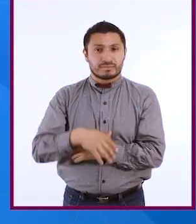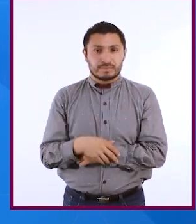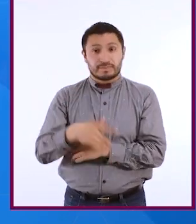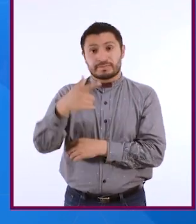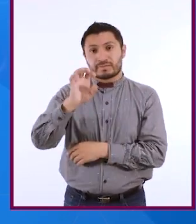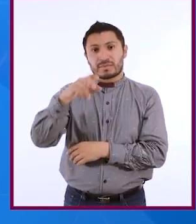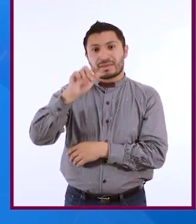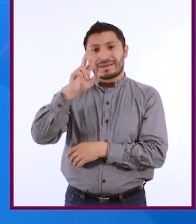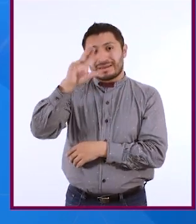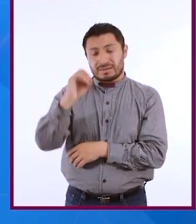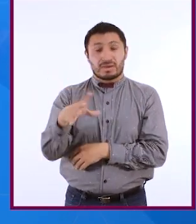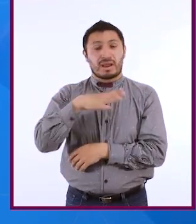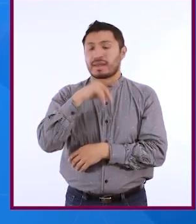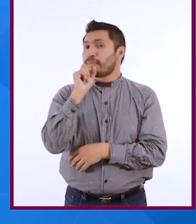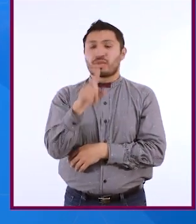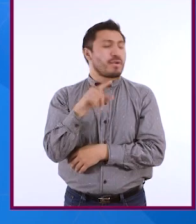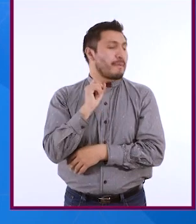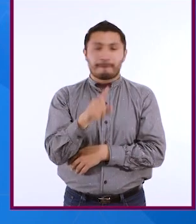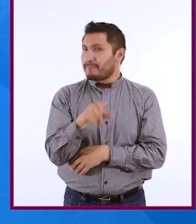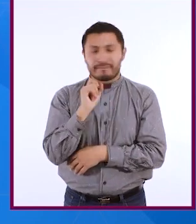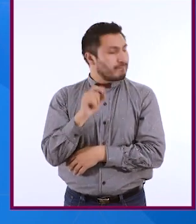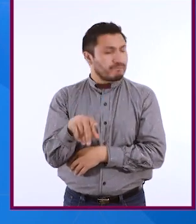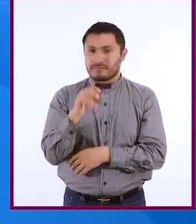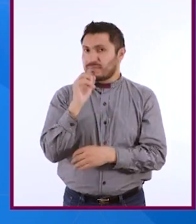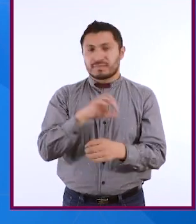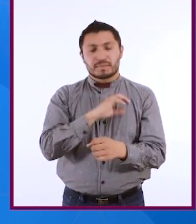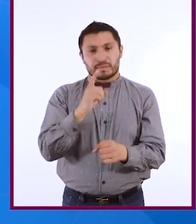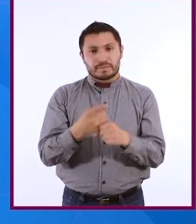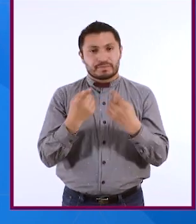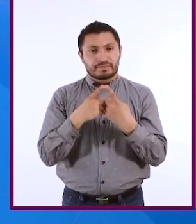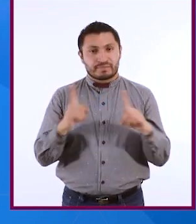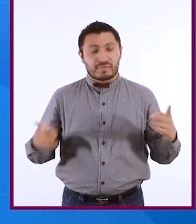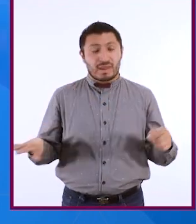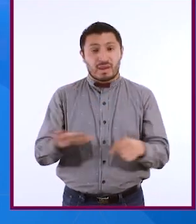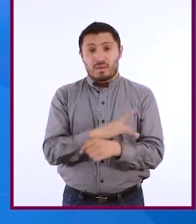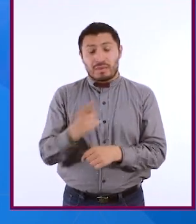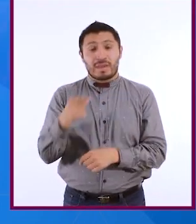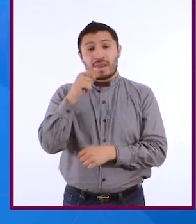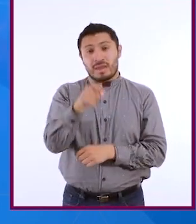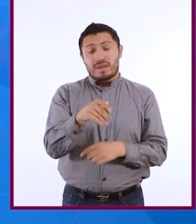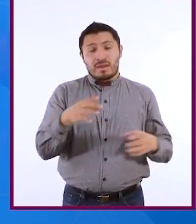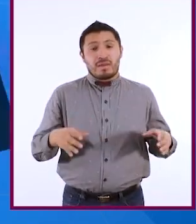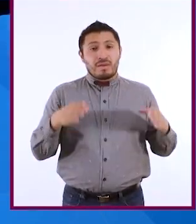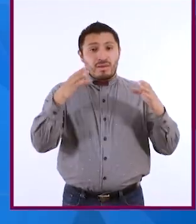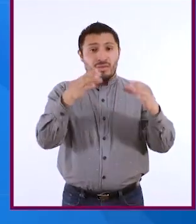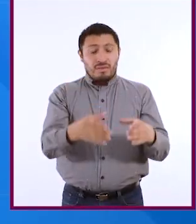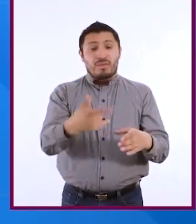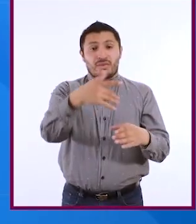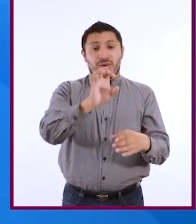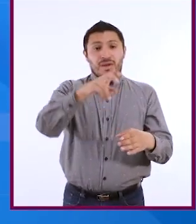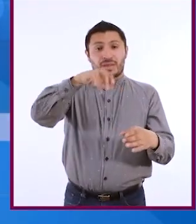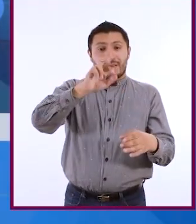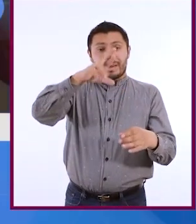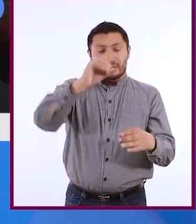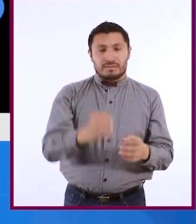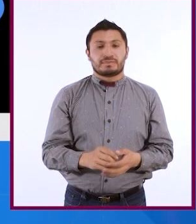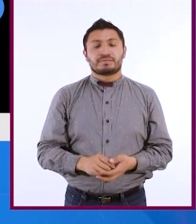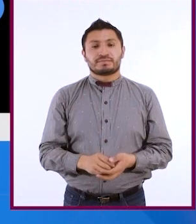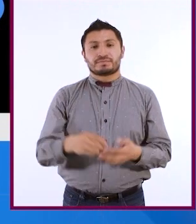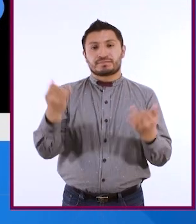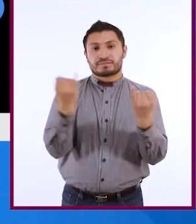es el hecho de no tener las mismas oportunidades de desarrollo por pertenecer a un género. La